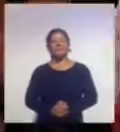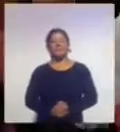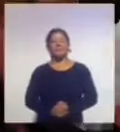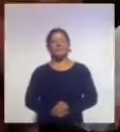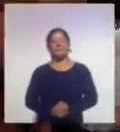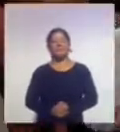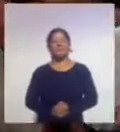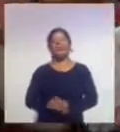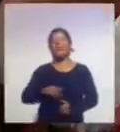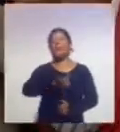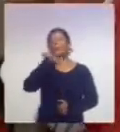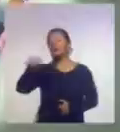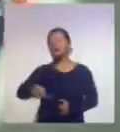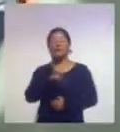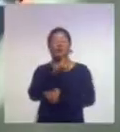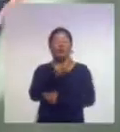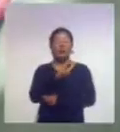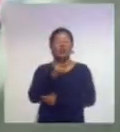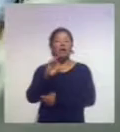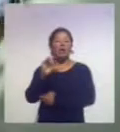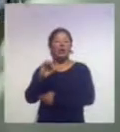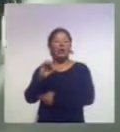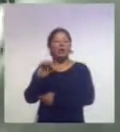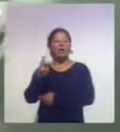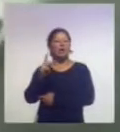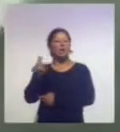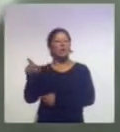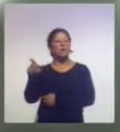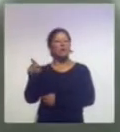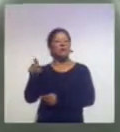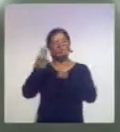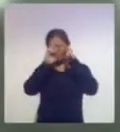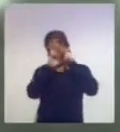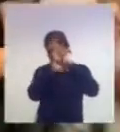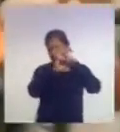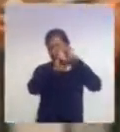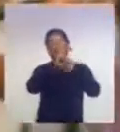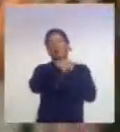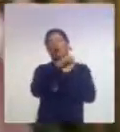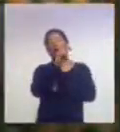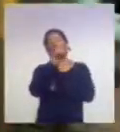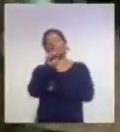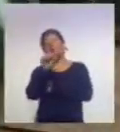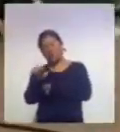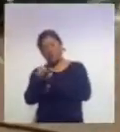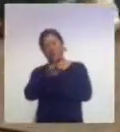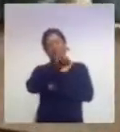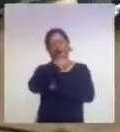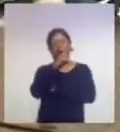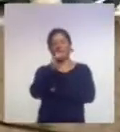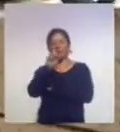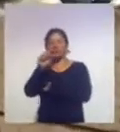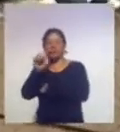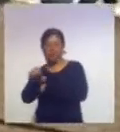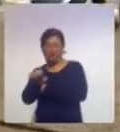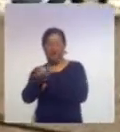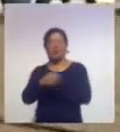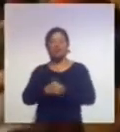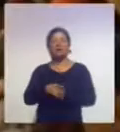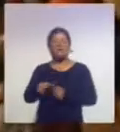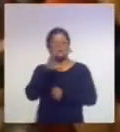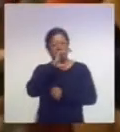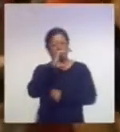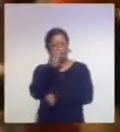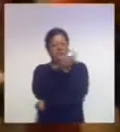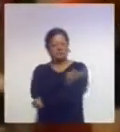Más tarde, Rosalío Candia, el Principito, homenajeó a José José. El calor de la tarde ya se sentía y los